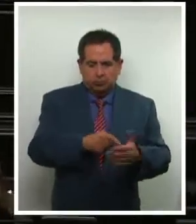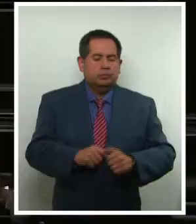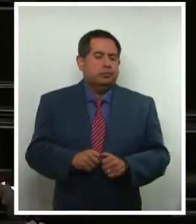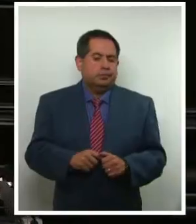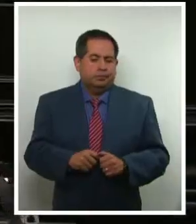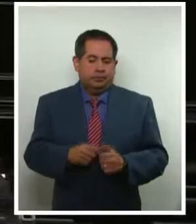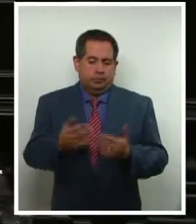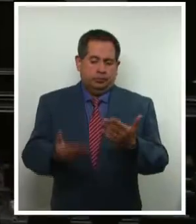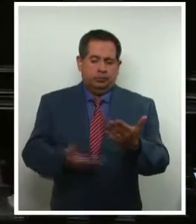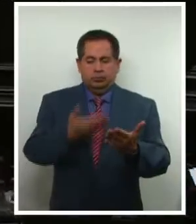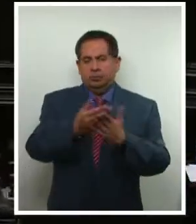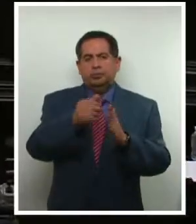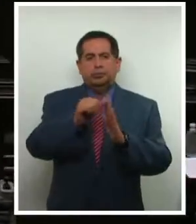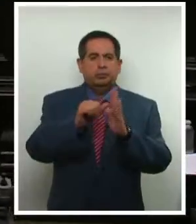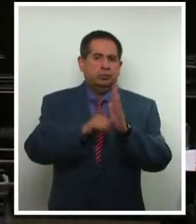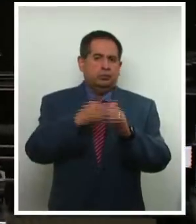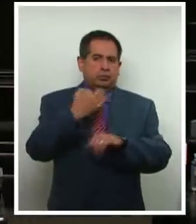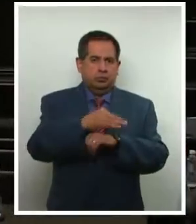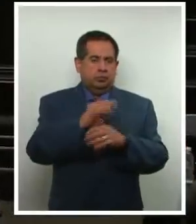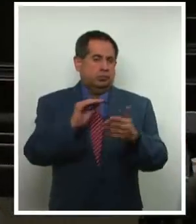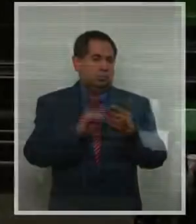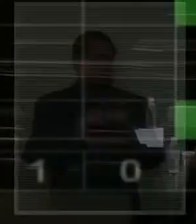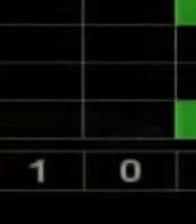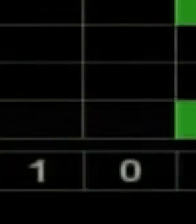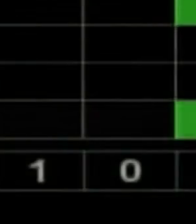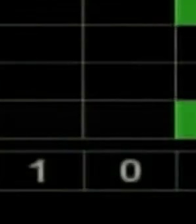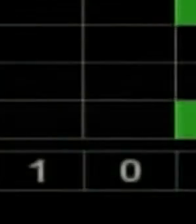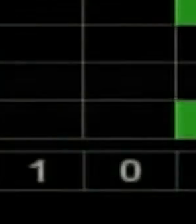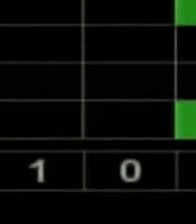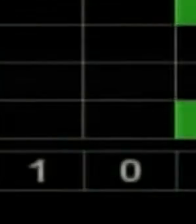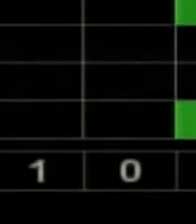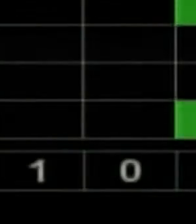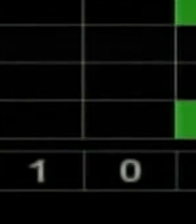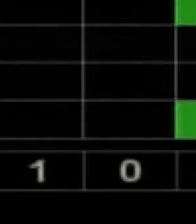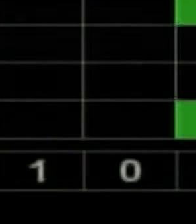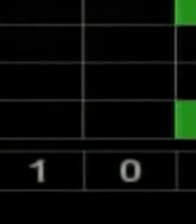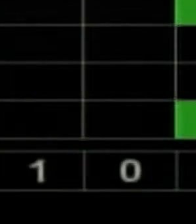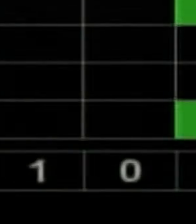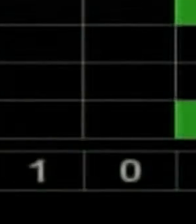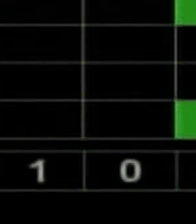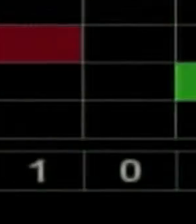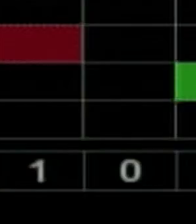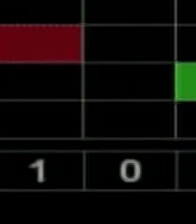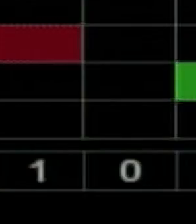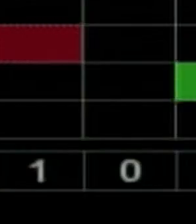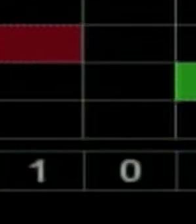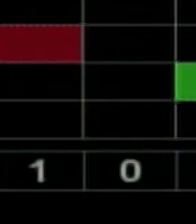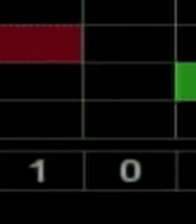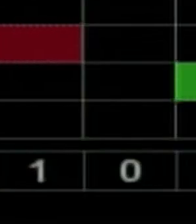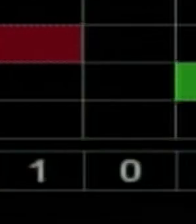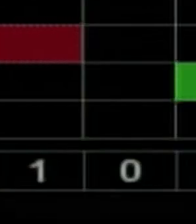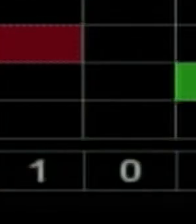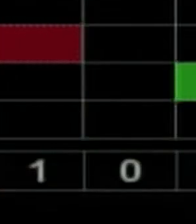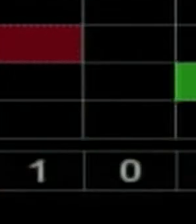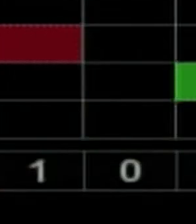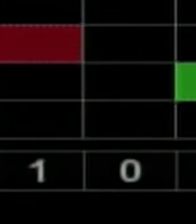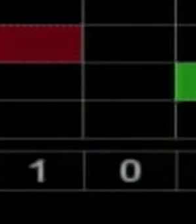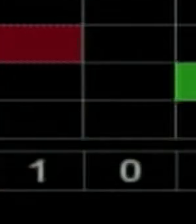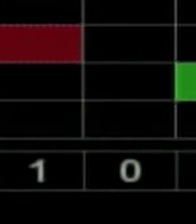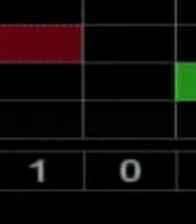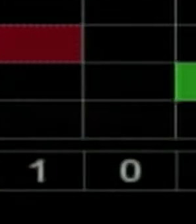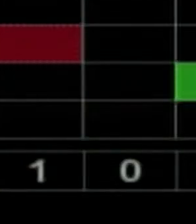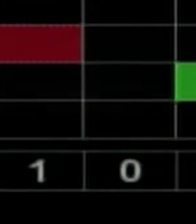propuesta de artículos transitorios de la Constitución Política de la Ciudad de México es la siguiente. El primero señala que la